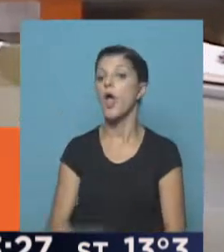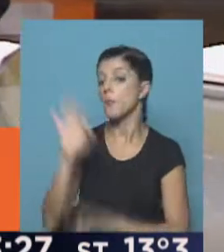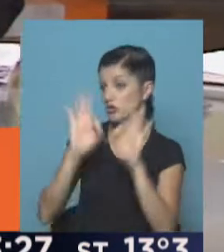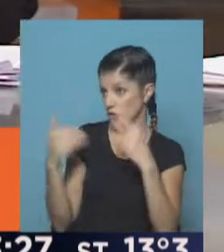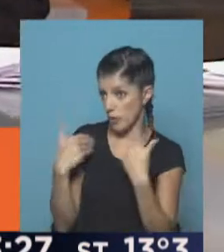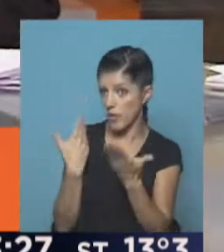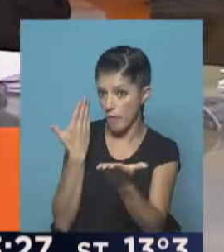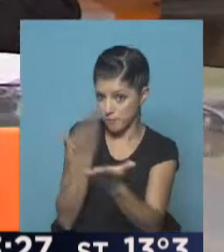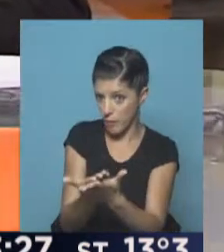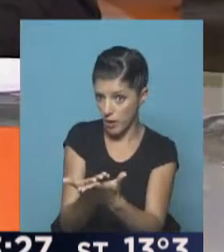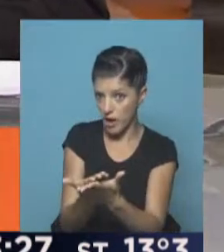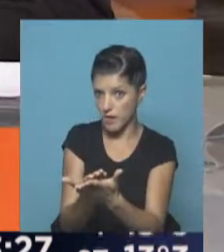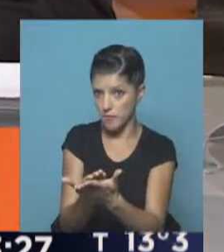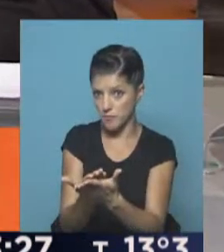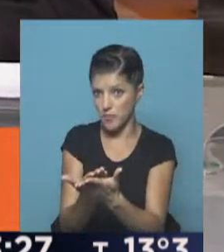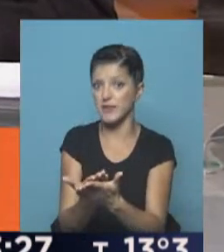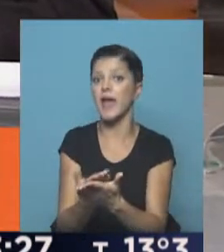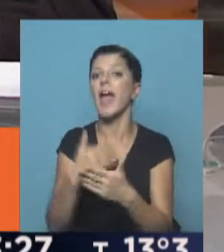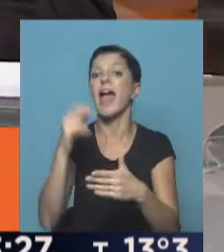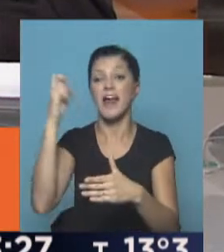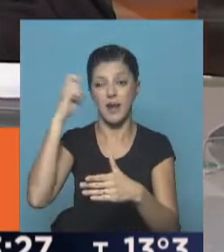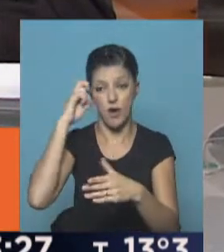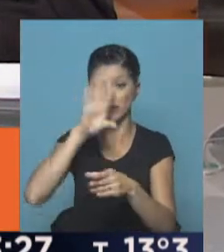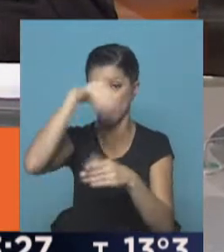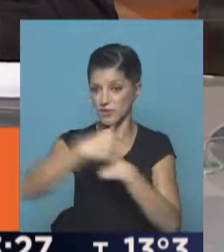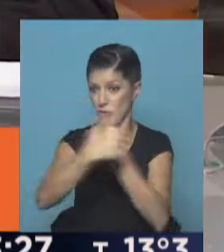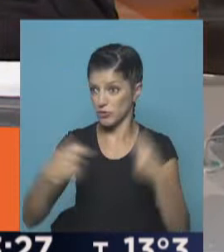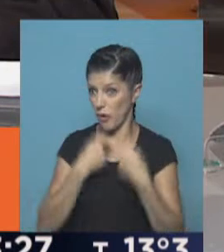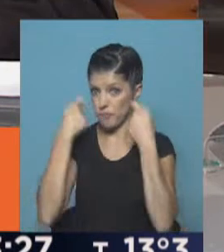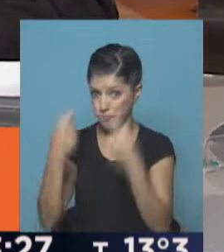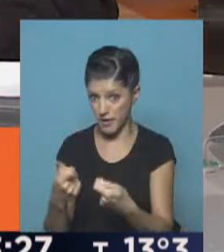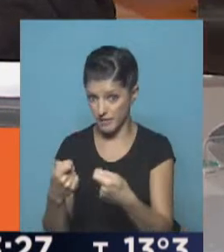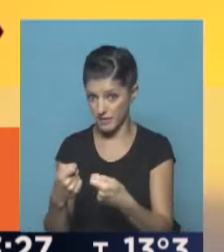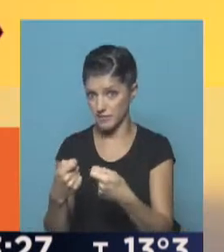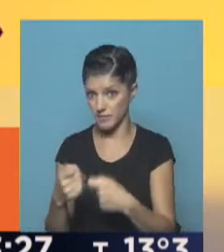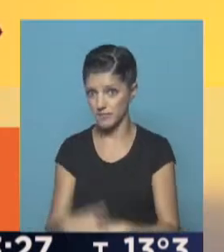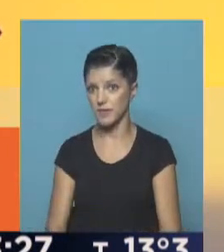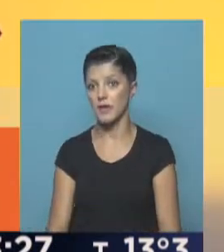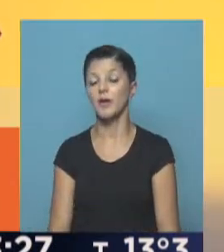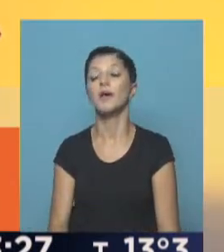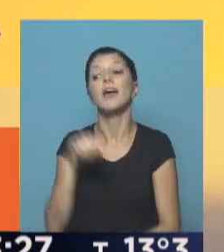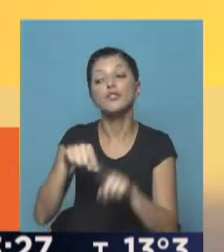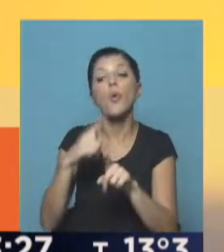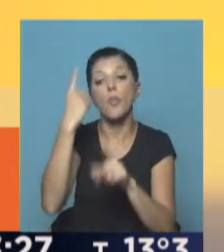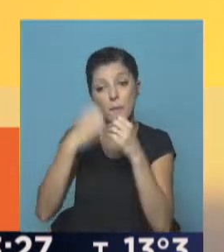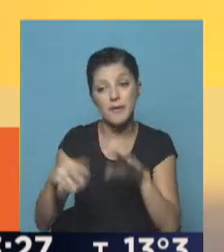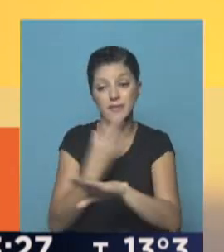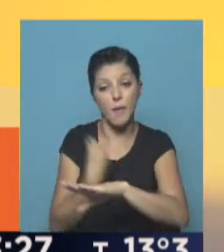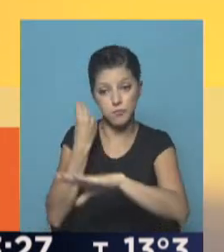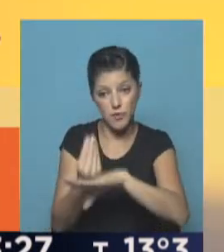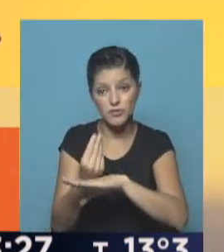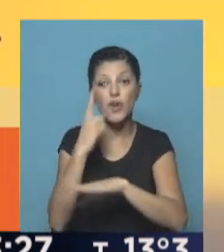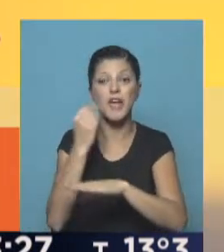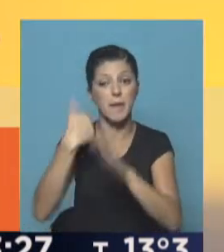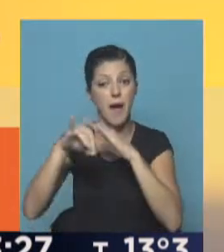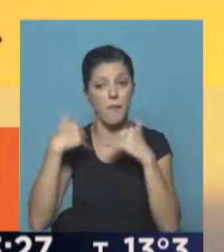además cuenta con la Asamblea en este momento. Es decir, estos primeros días son justamente aquellos que más tiene que aprovechar Macron. Bueno, y Macron